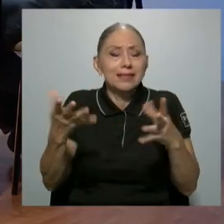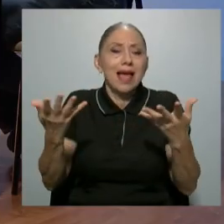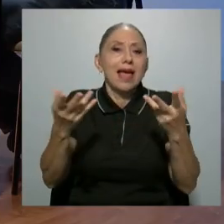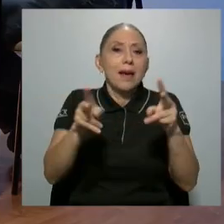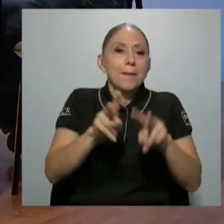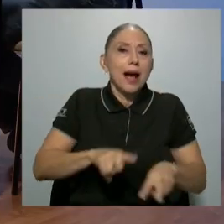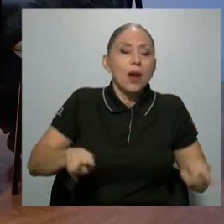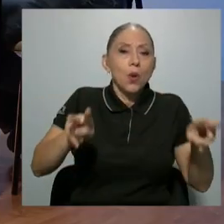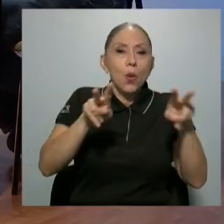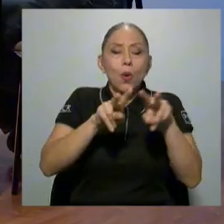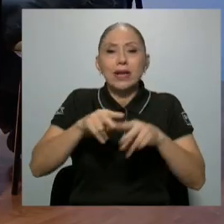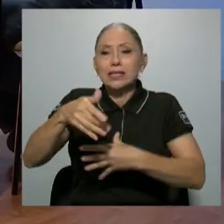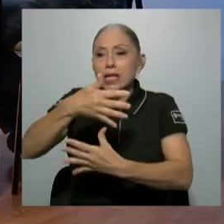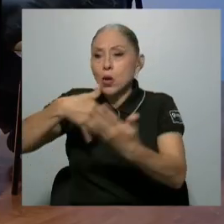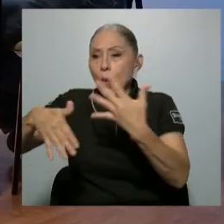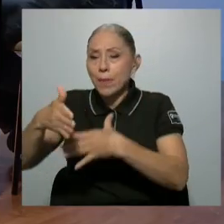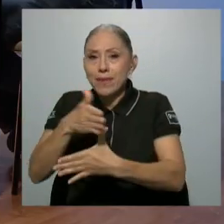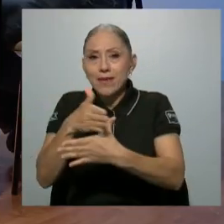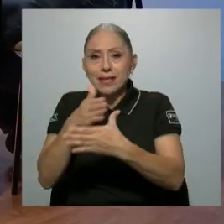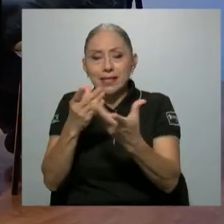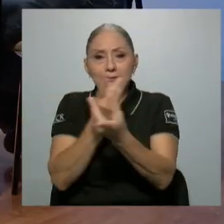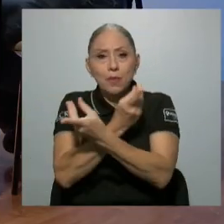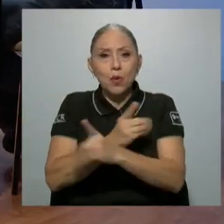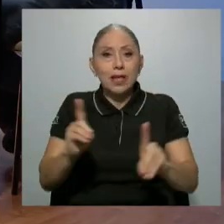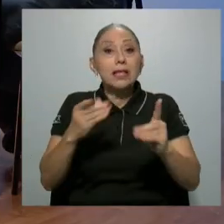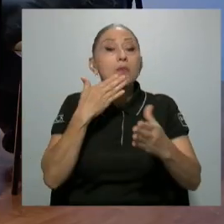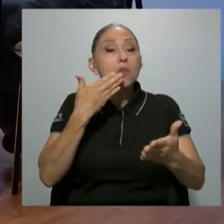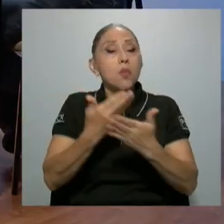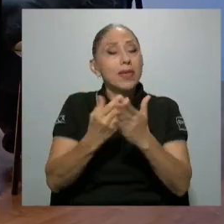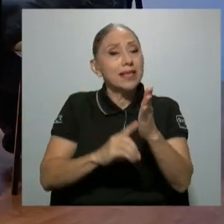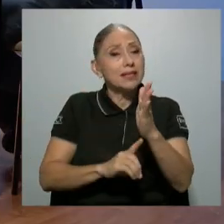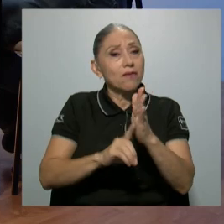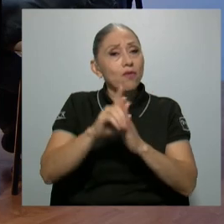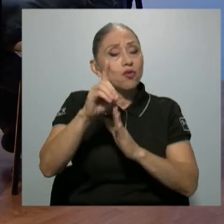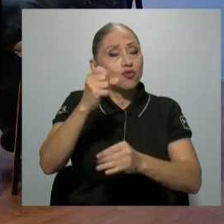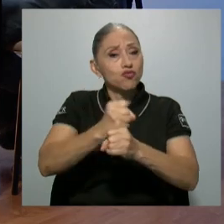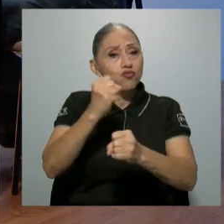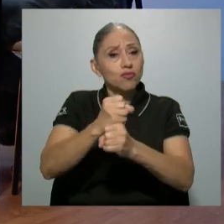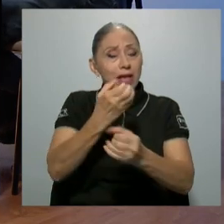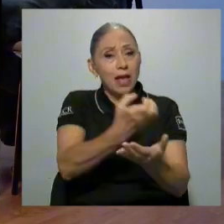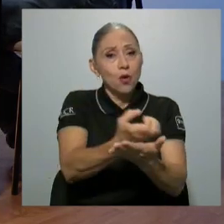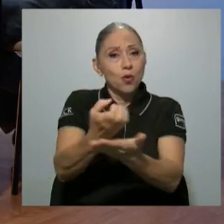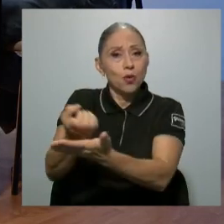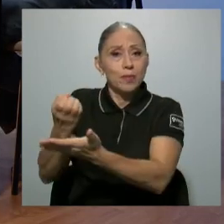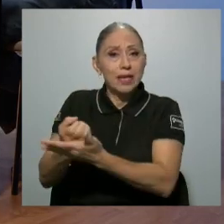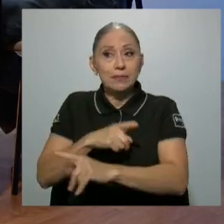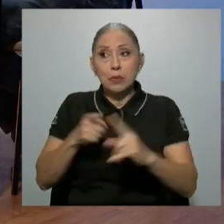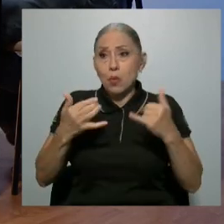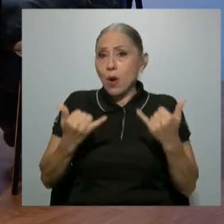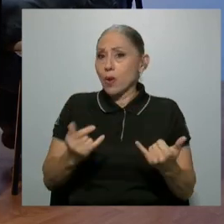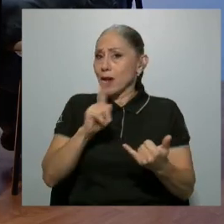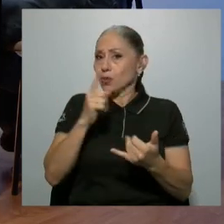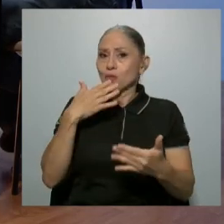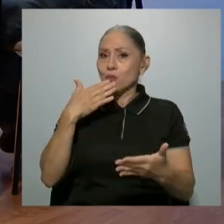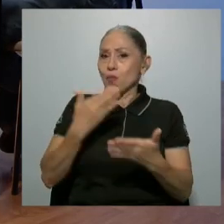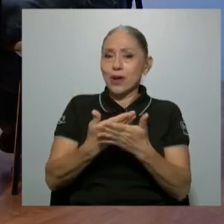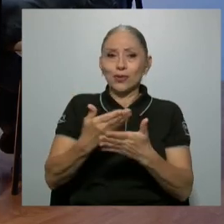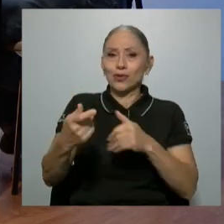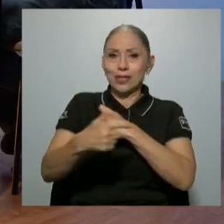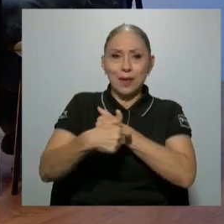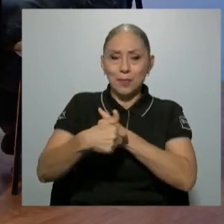convivencia democrática en el buen desarrollo y funcionamiento de las economías, y la verdad es que no corren buenos tiempos para la democracia en el